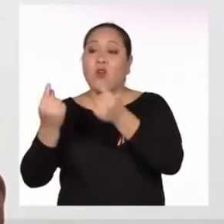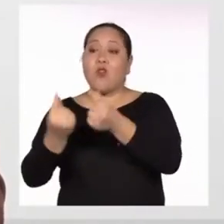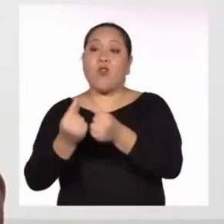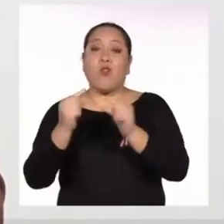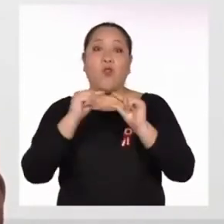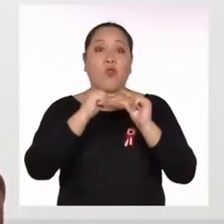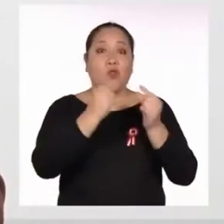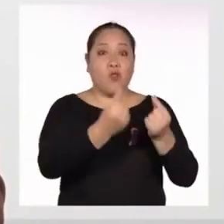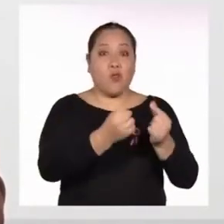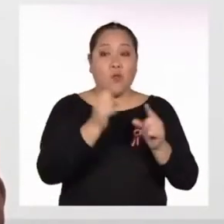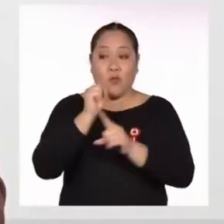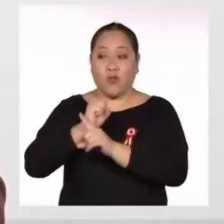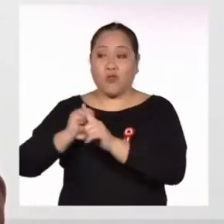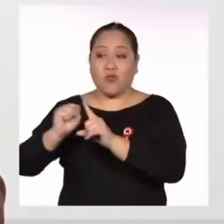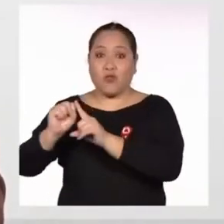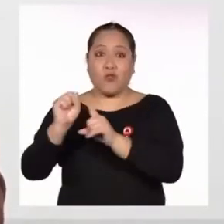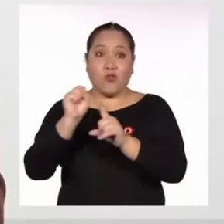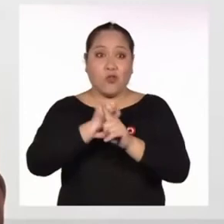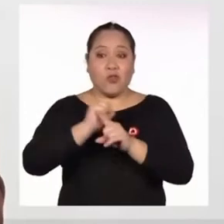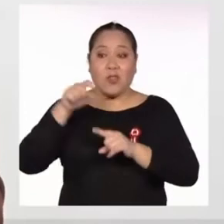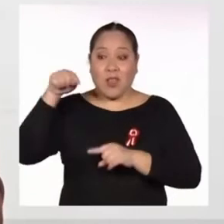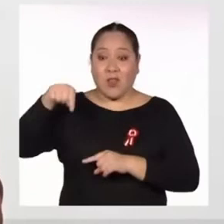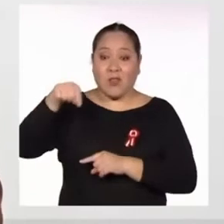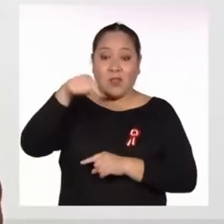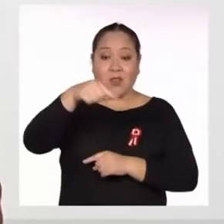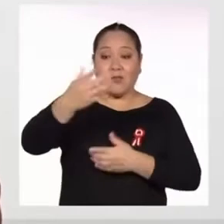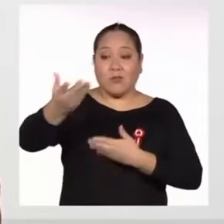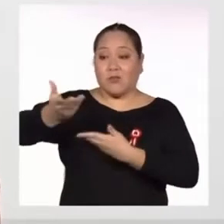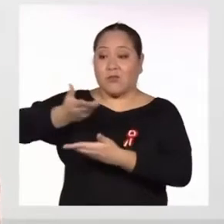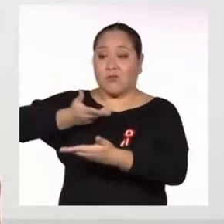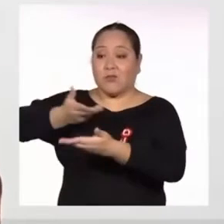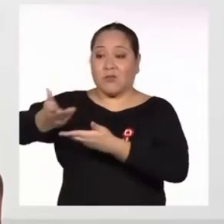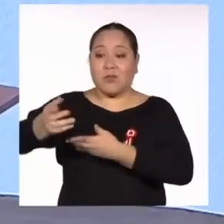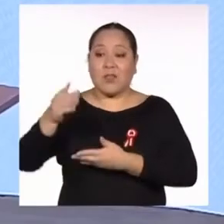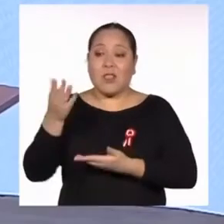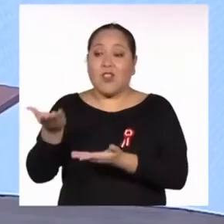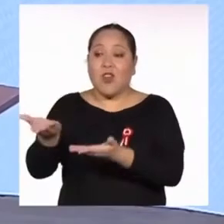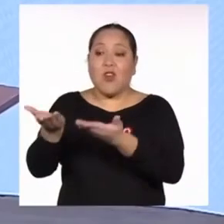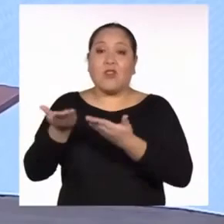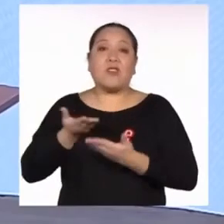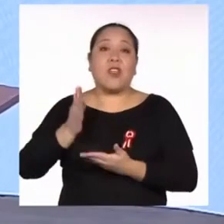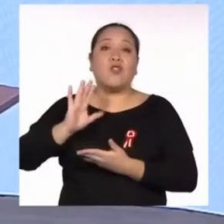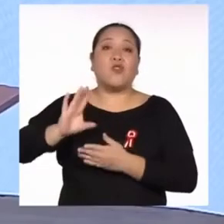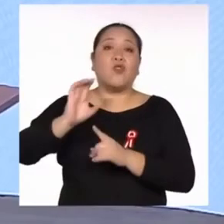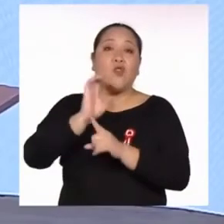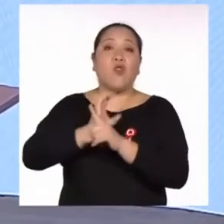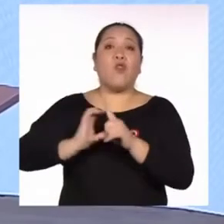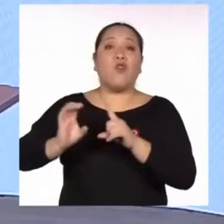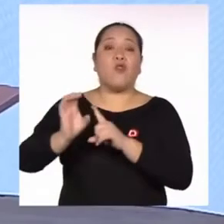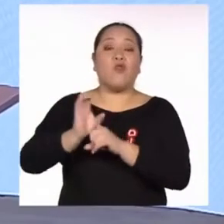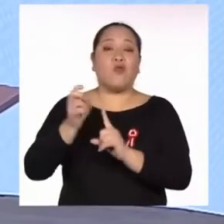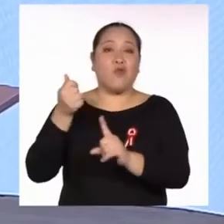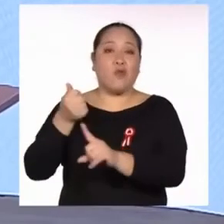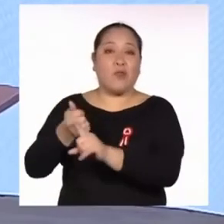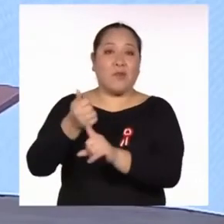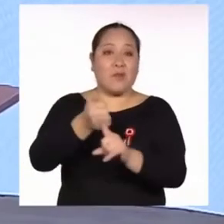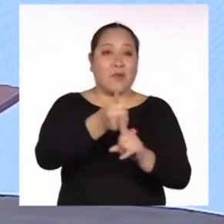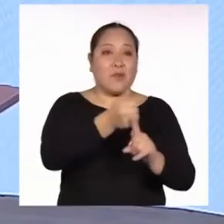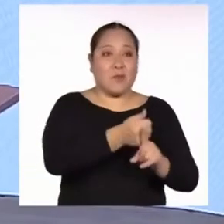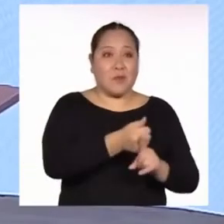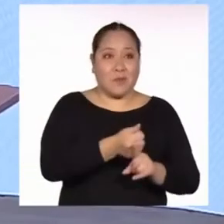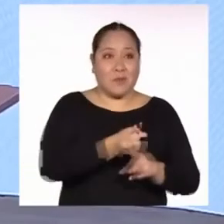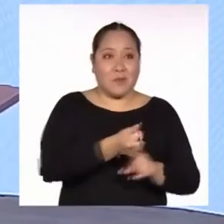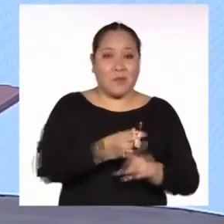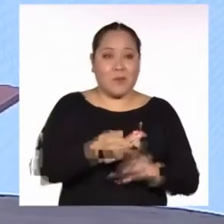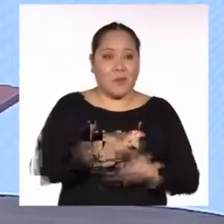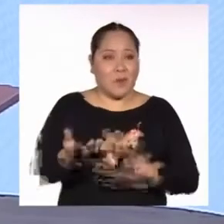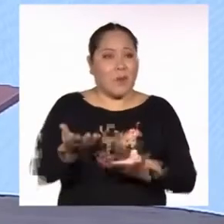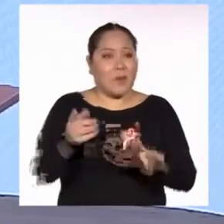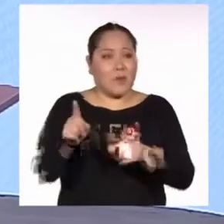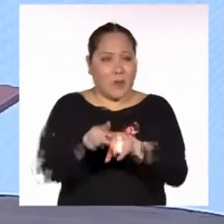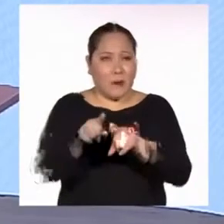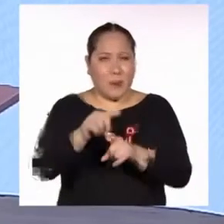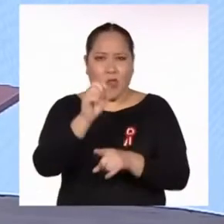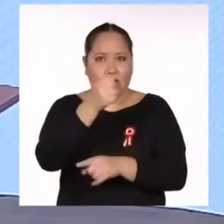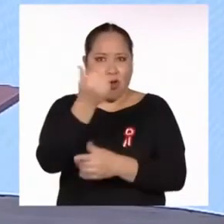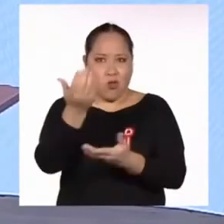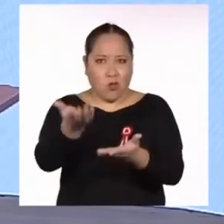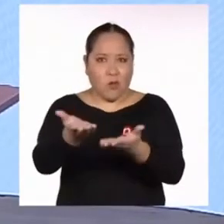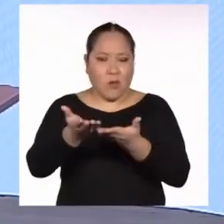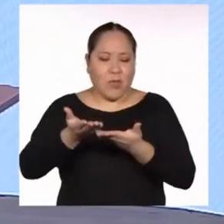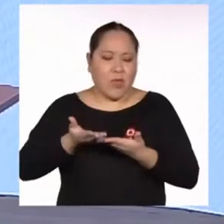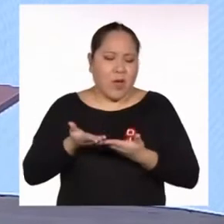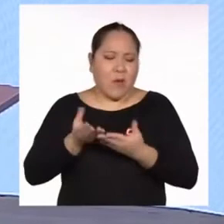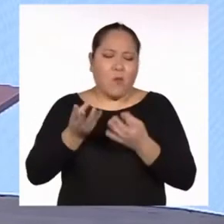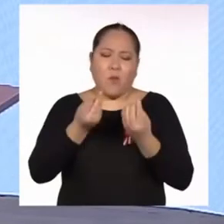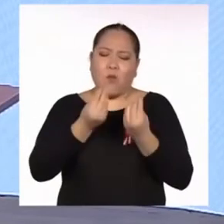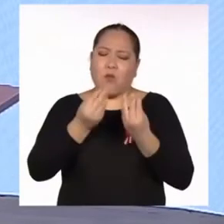que interactuamos y cuya cultura nos enriquece otra cosa que a mí me da una gran sensación de orgullo son